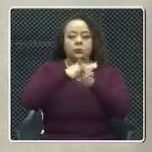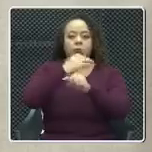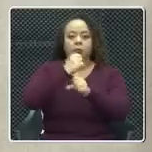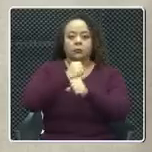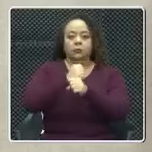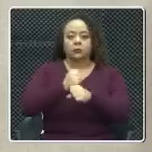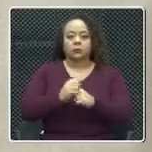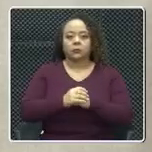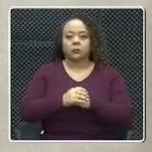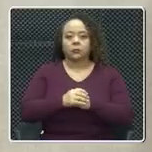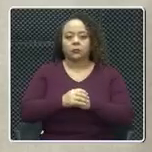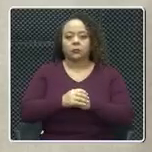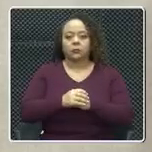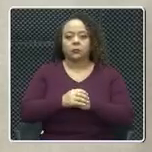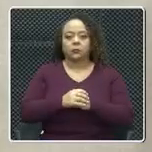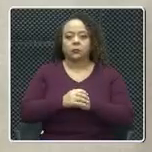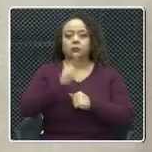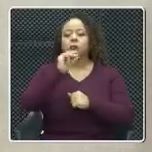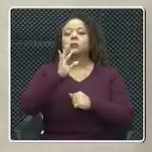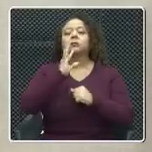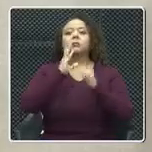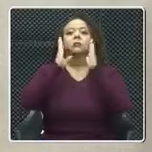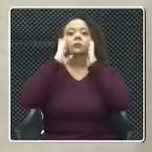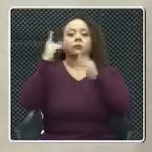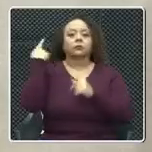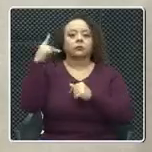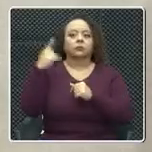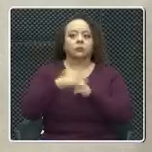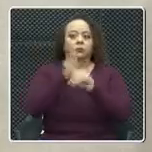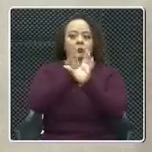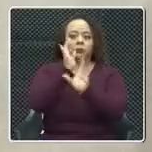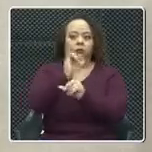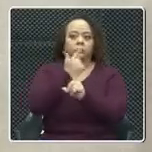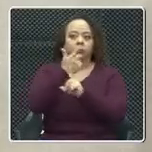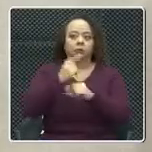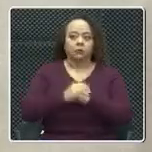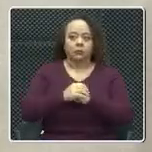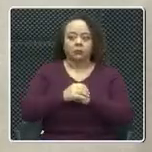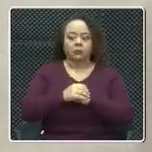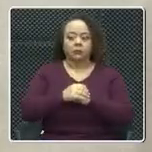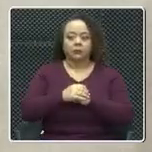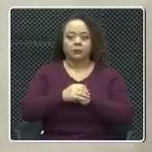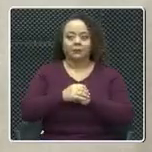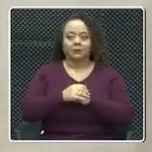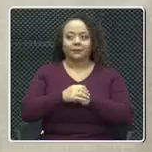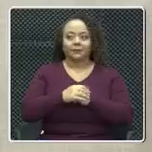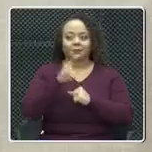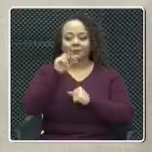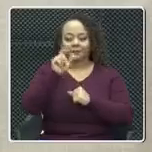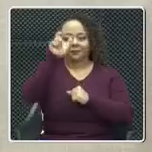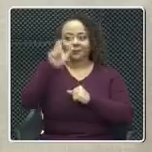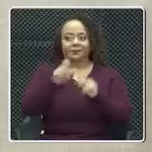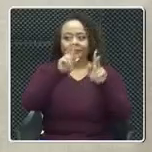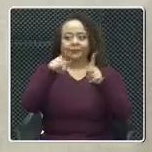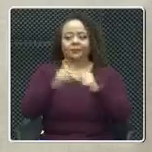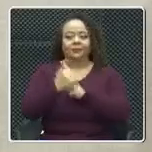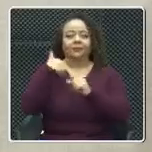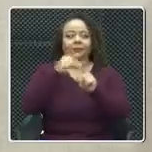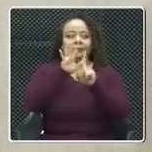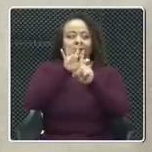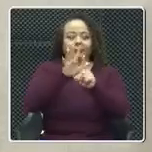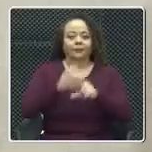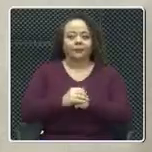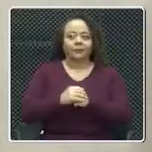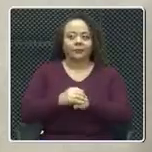laboral, ¿verdad? No hablamos atención de riesgo psicosocial. O sea, no es esta persona sufrió acoso,